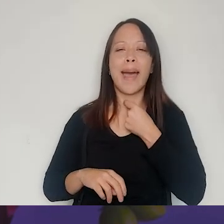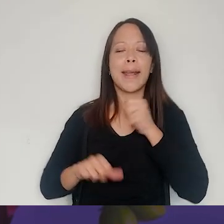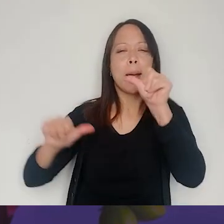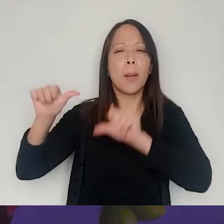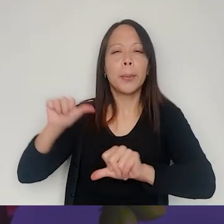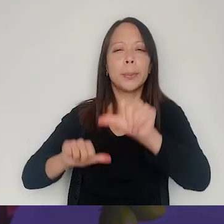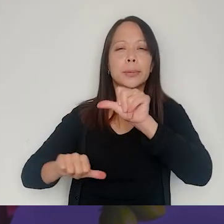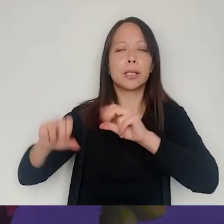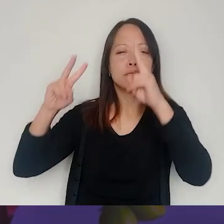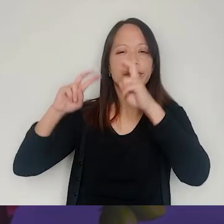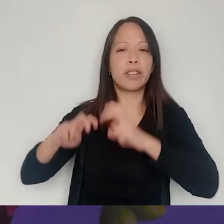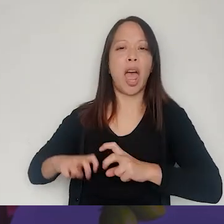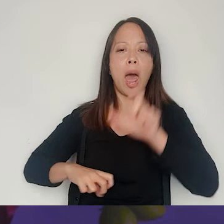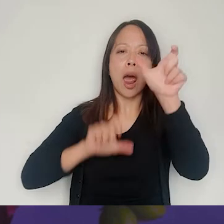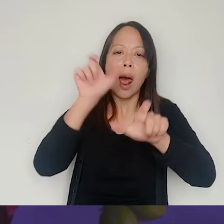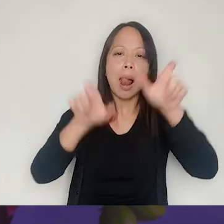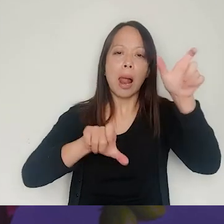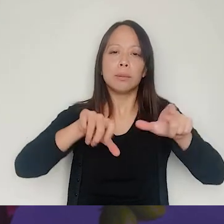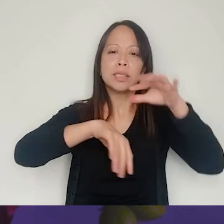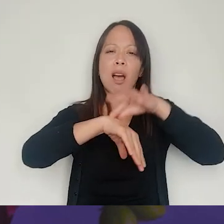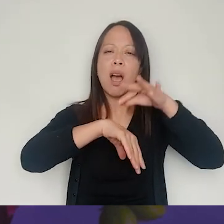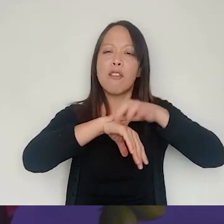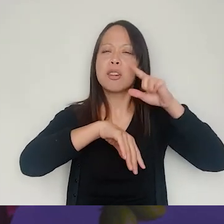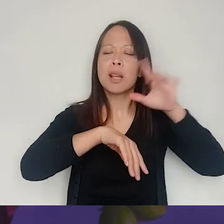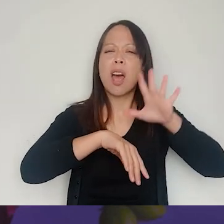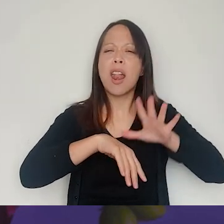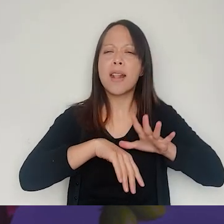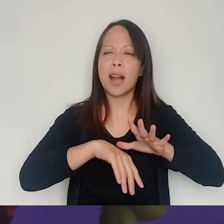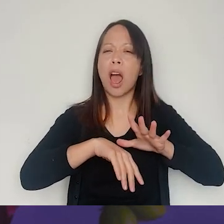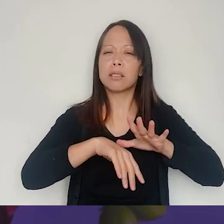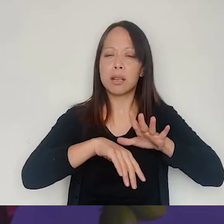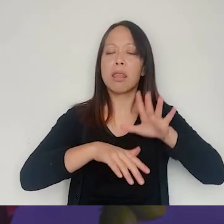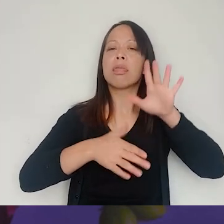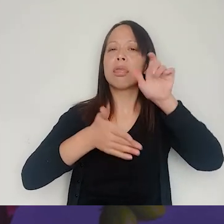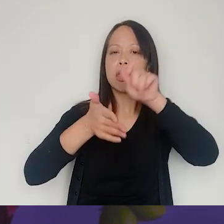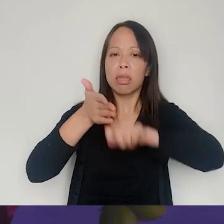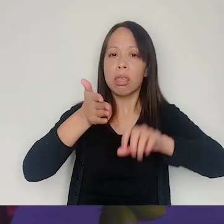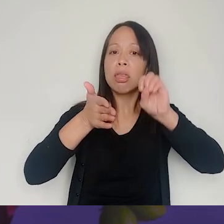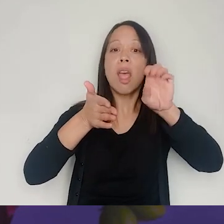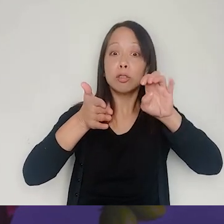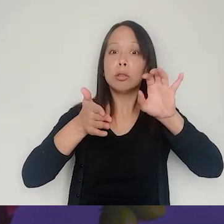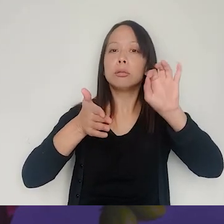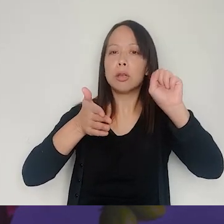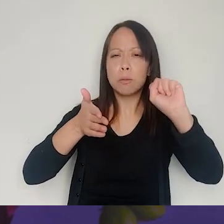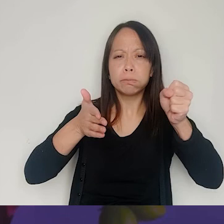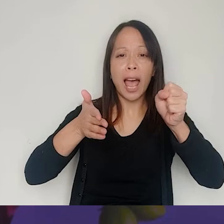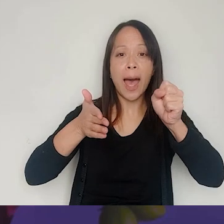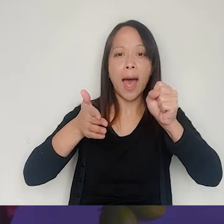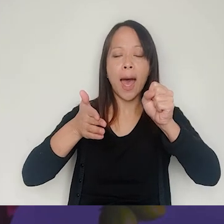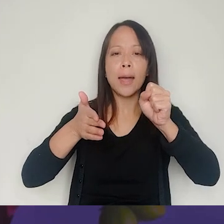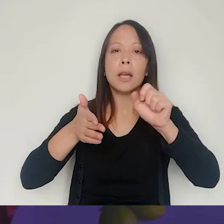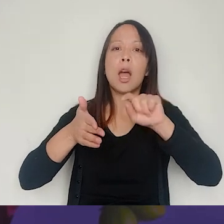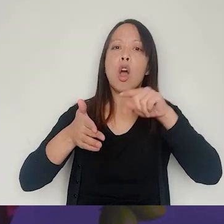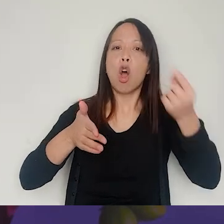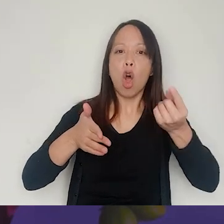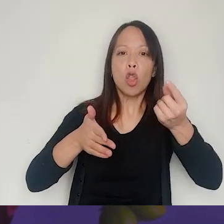analizar aquellos casos de enfermedades raras que obtuvieron un diagnóstico a tiempo frente a aquellos que obtuvieron una